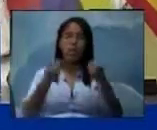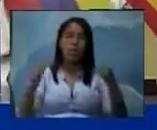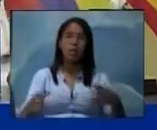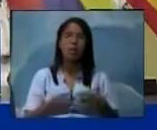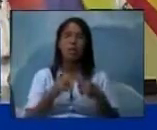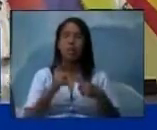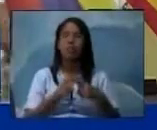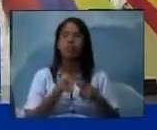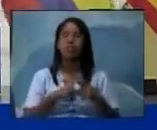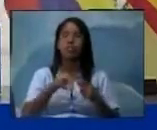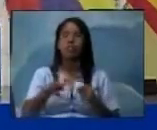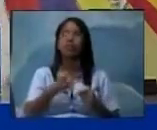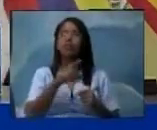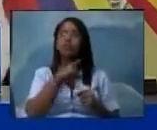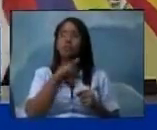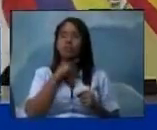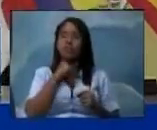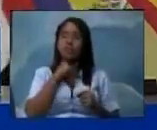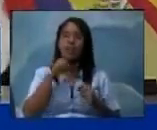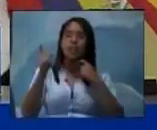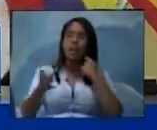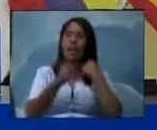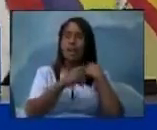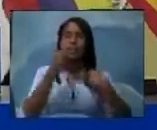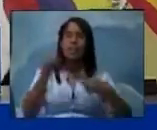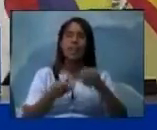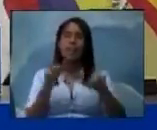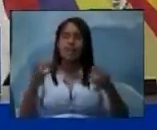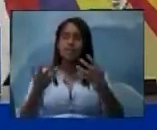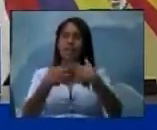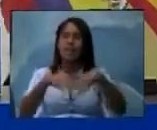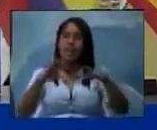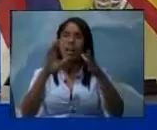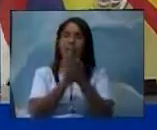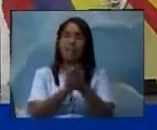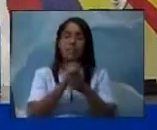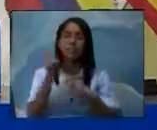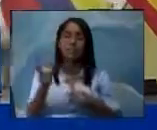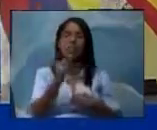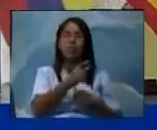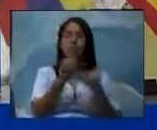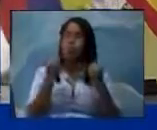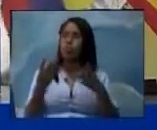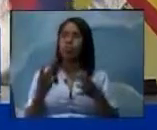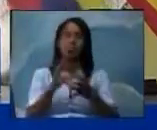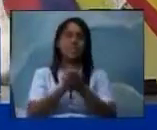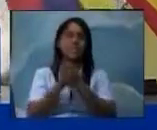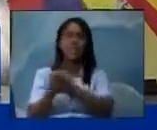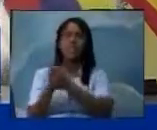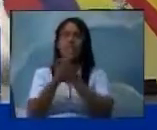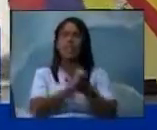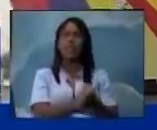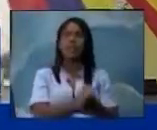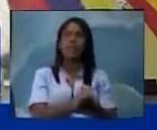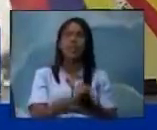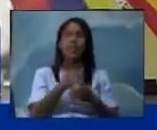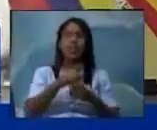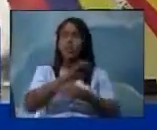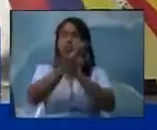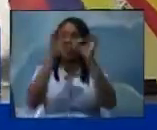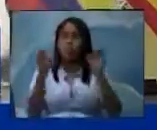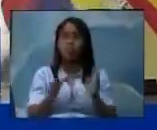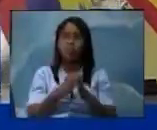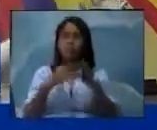el barro, ay, ay, ay. La gente hace alianzas humanas, muchas alianzas,